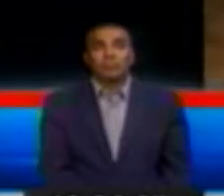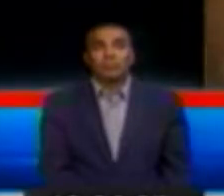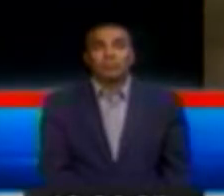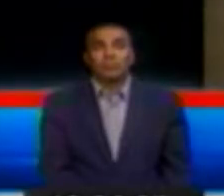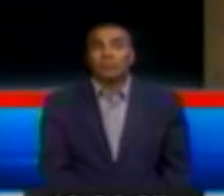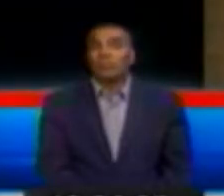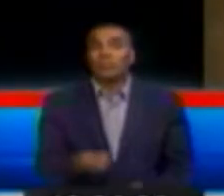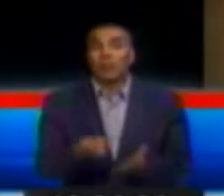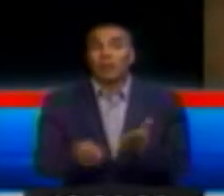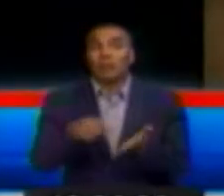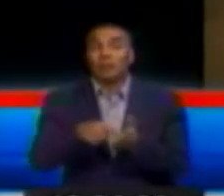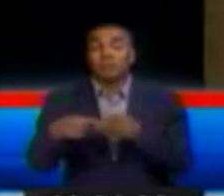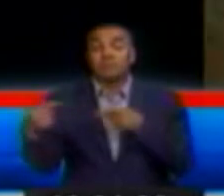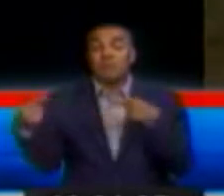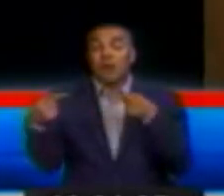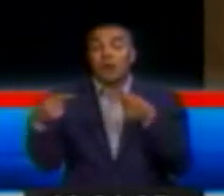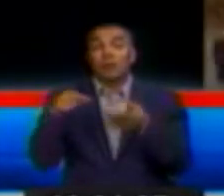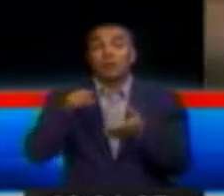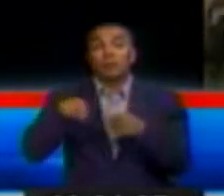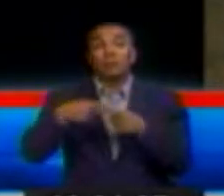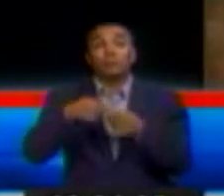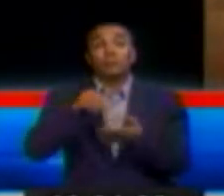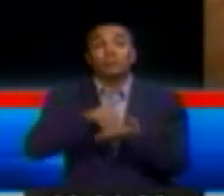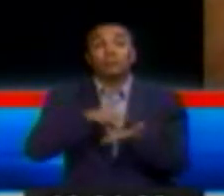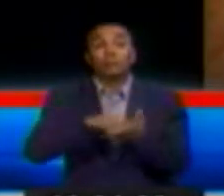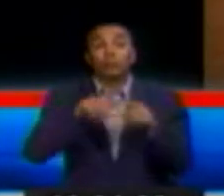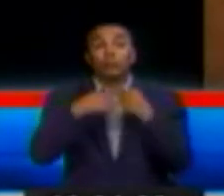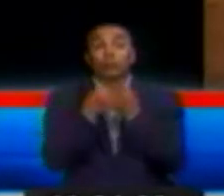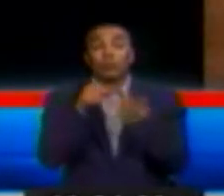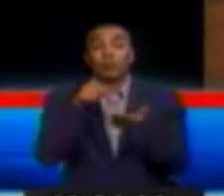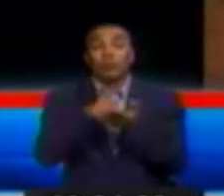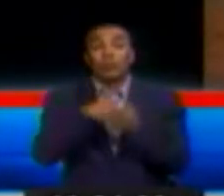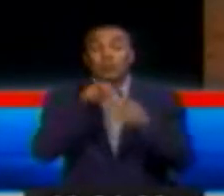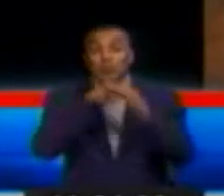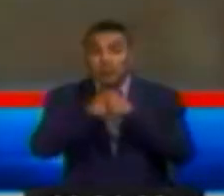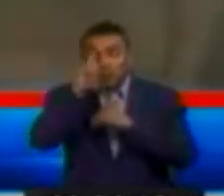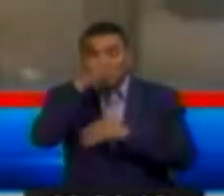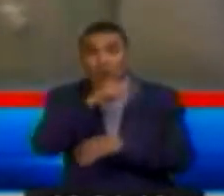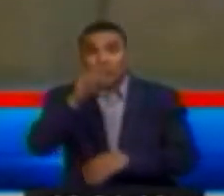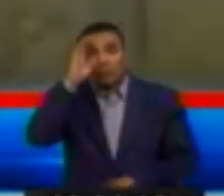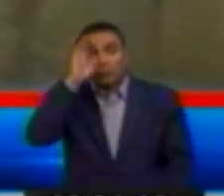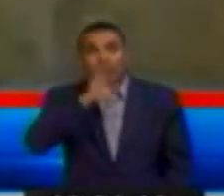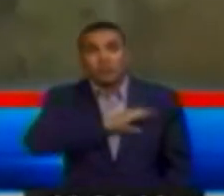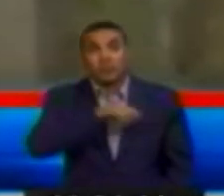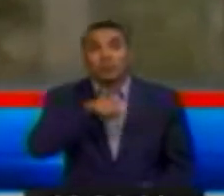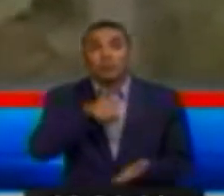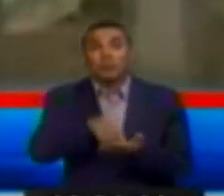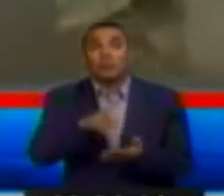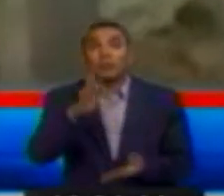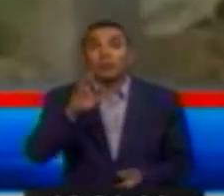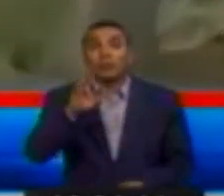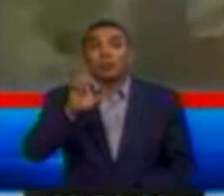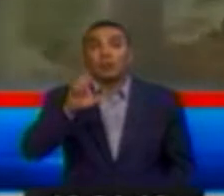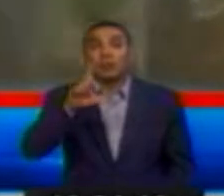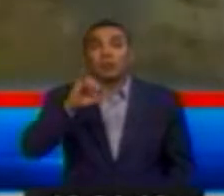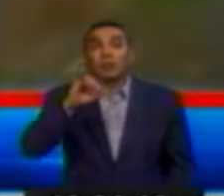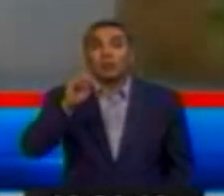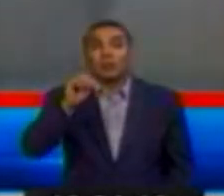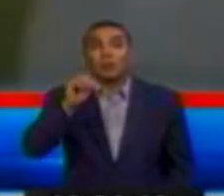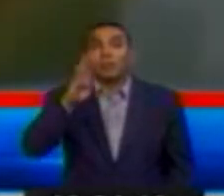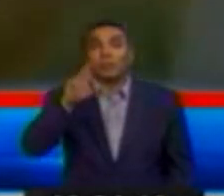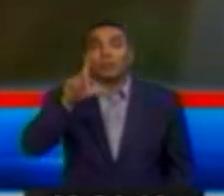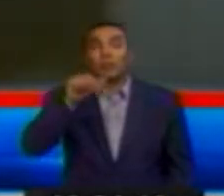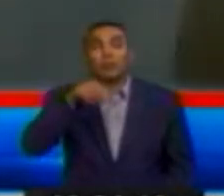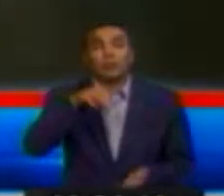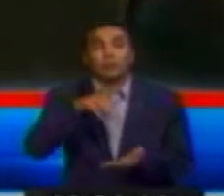Esto fue parte de los enfrentamientos que se registraron entre un grupo antiminería y la policía en la parroquia Telimbela del Cantón Chimbo en la provincia